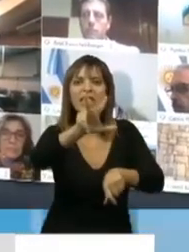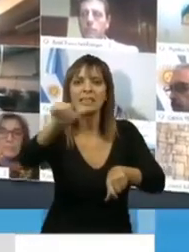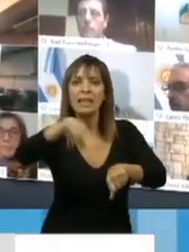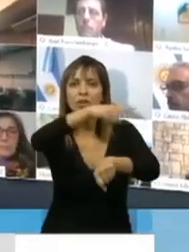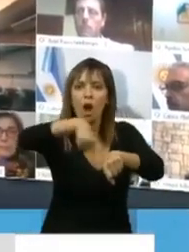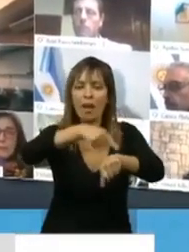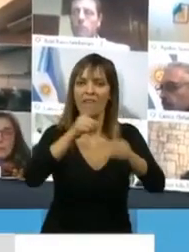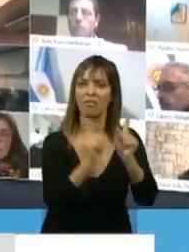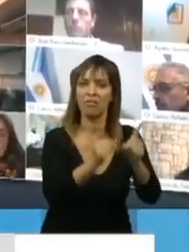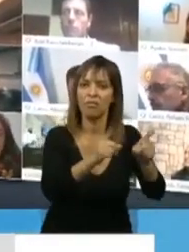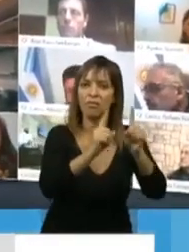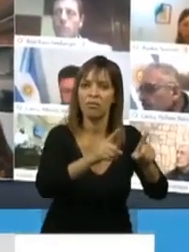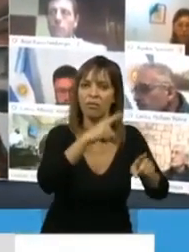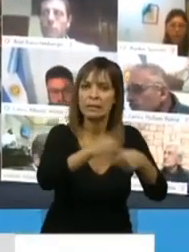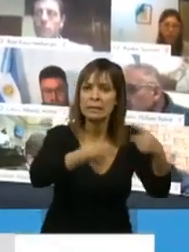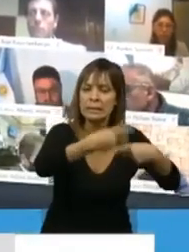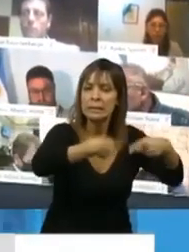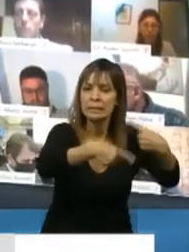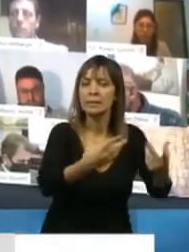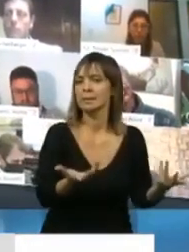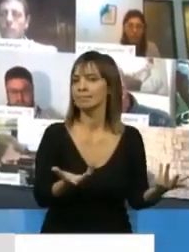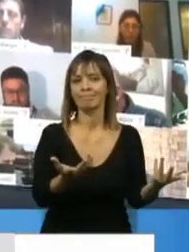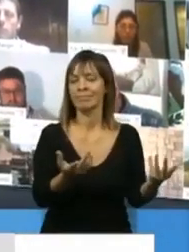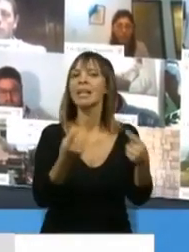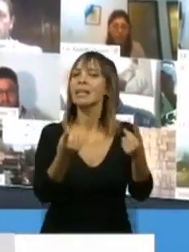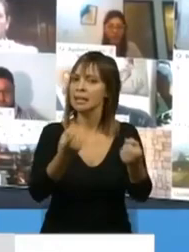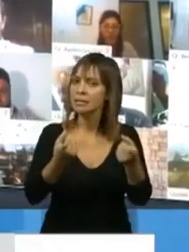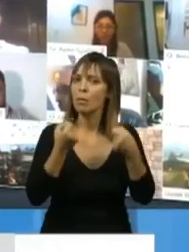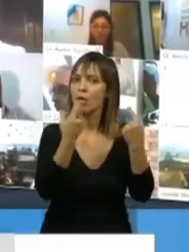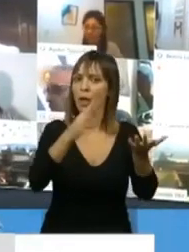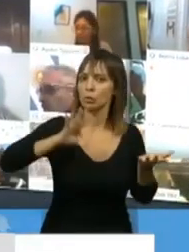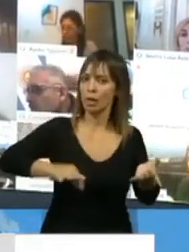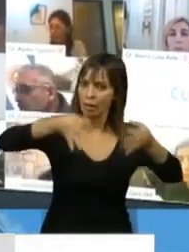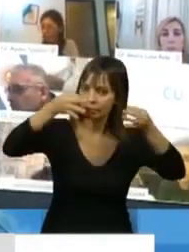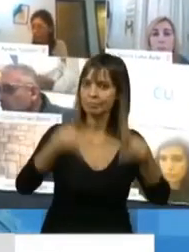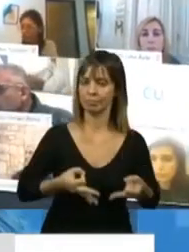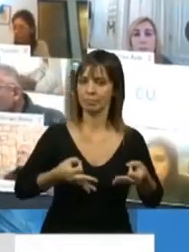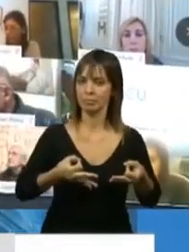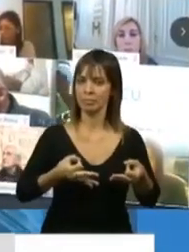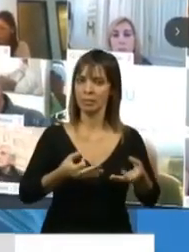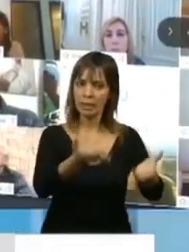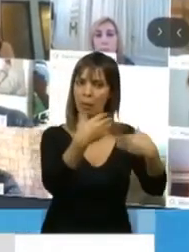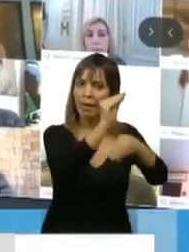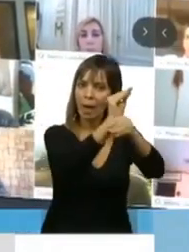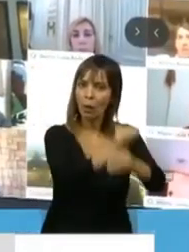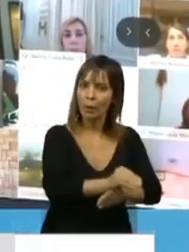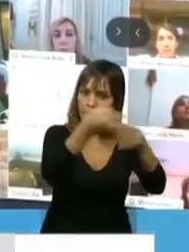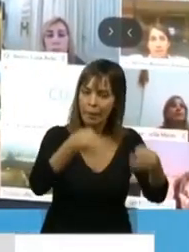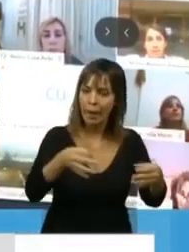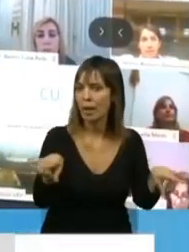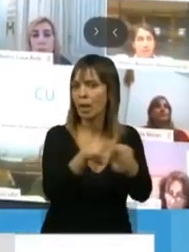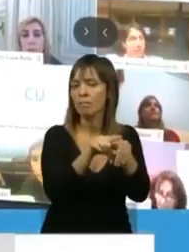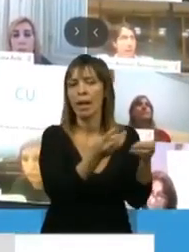seguidas. Presidente, entonces se necesita brindar un salario que alcance al costo de la canasta